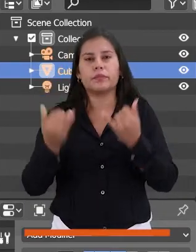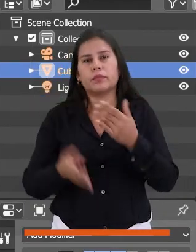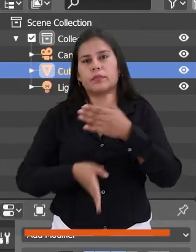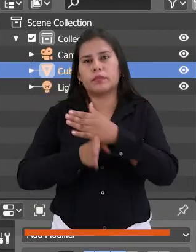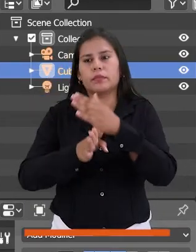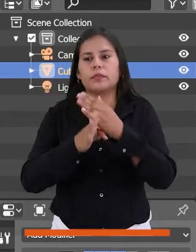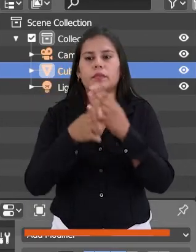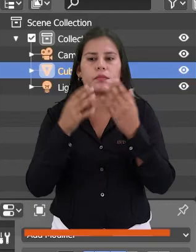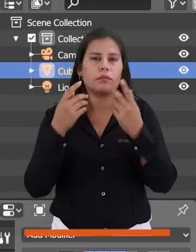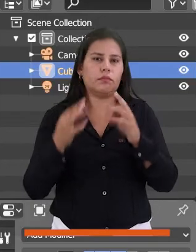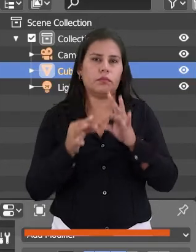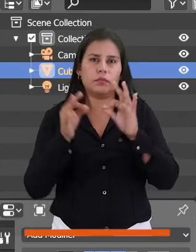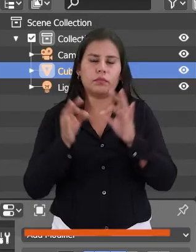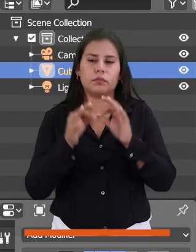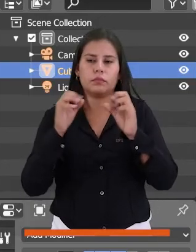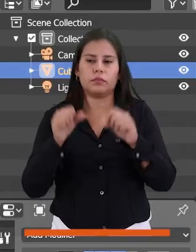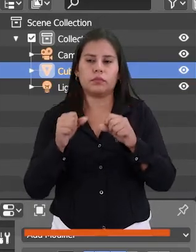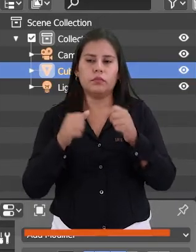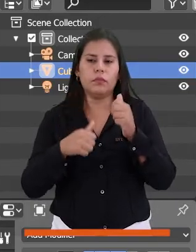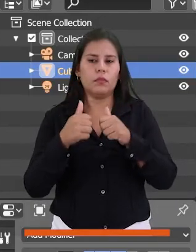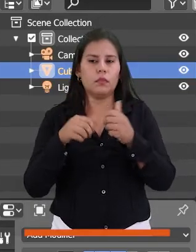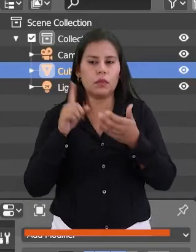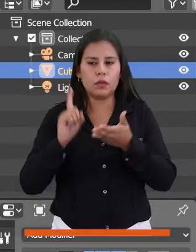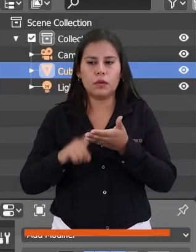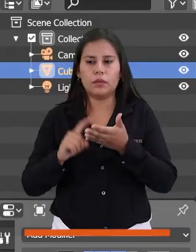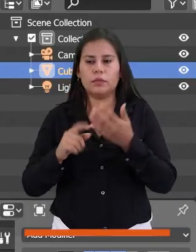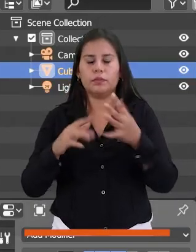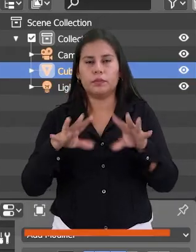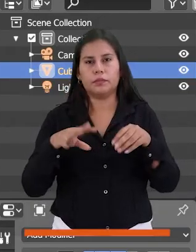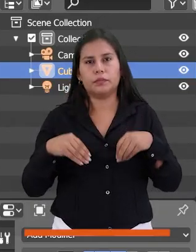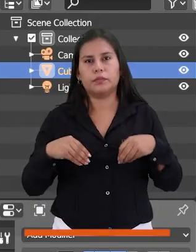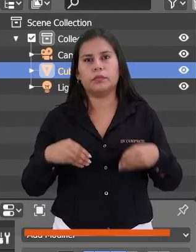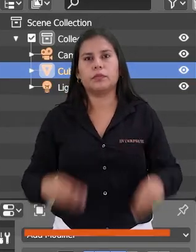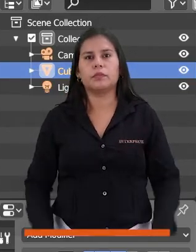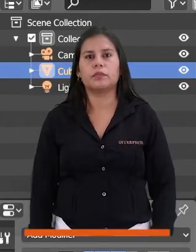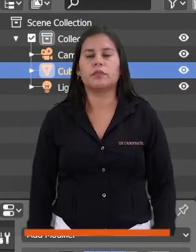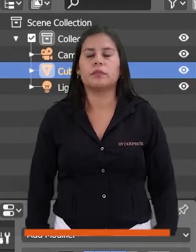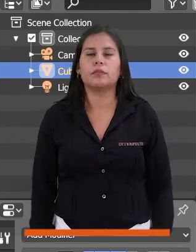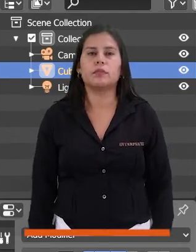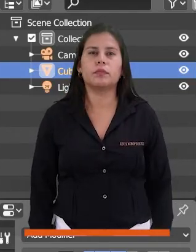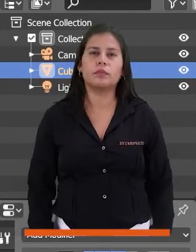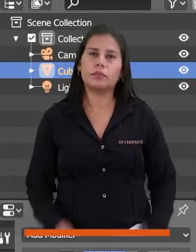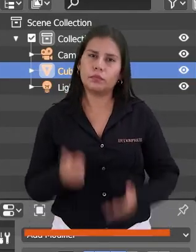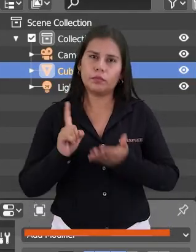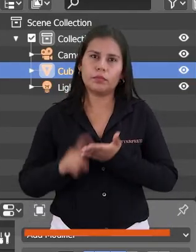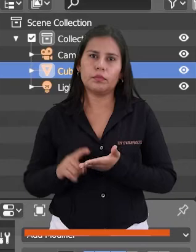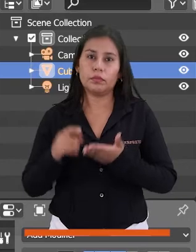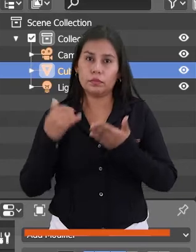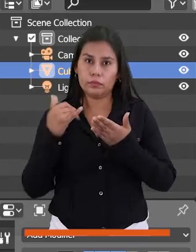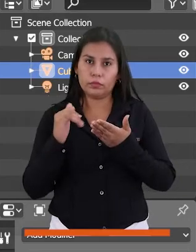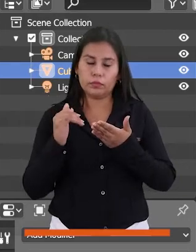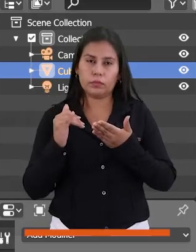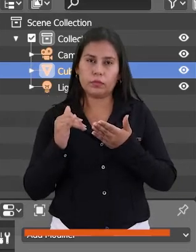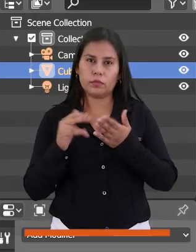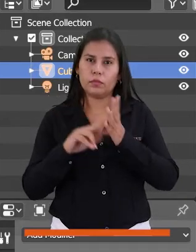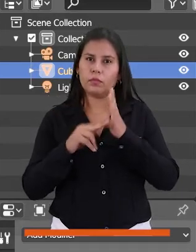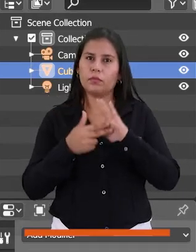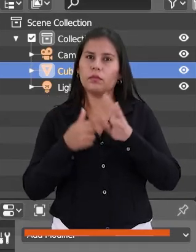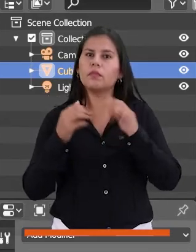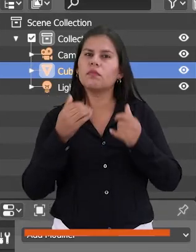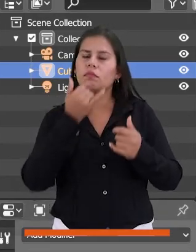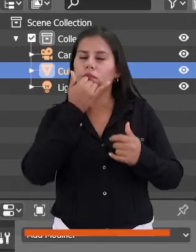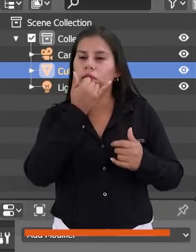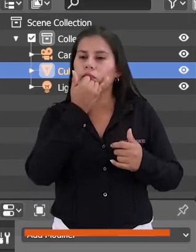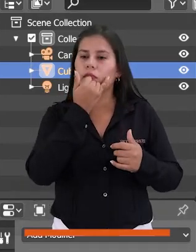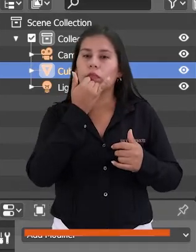permanente, sencillamente hacemos clic en este botón de aplicar. Al hacer clic ahí, vemos